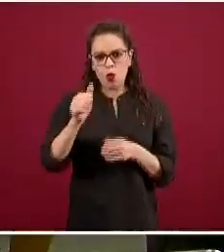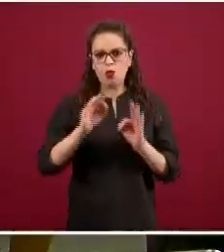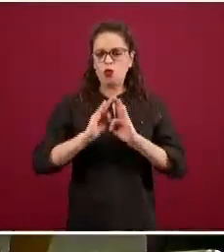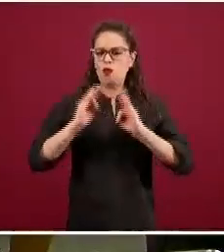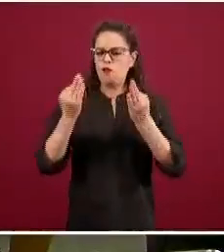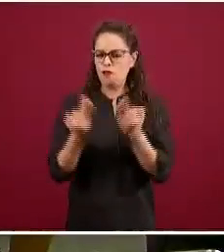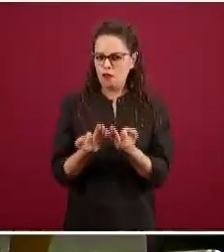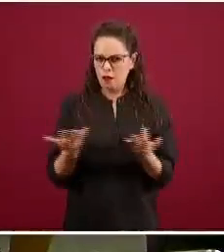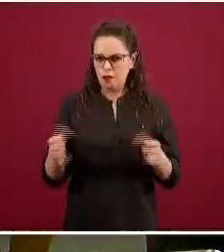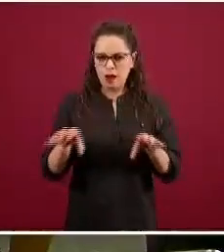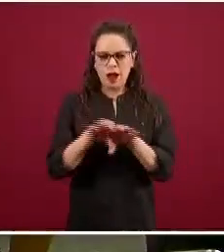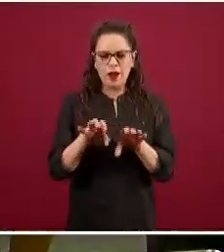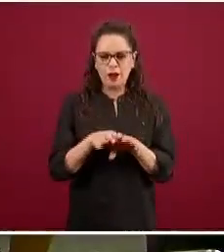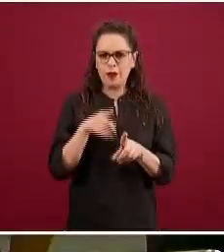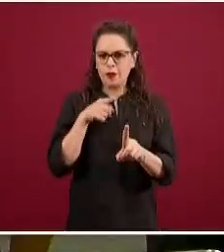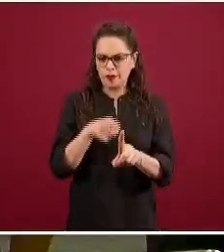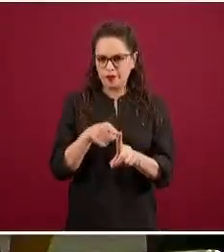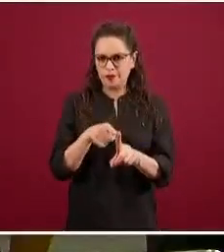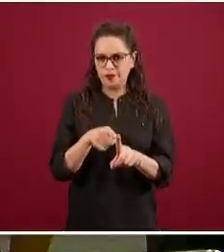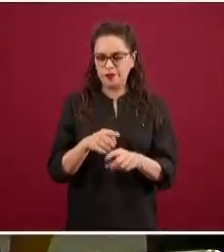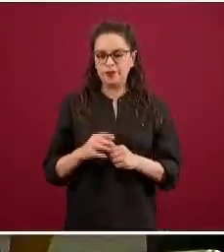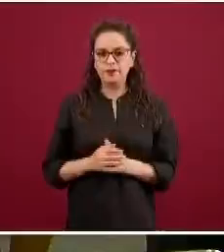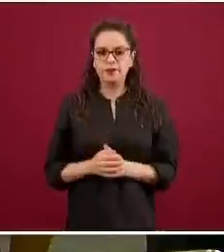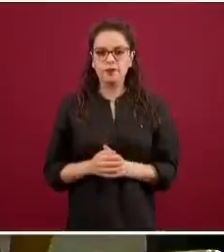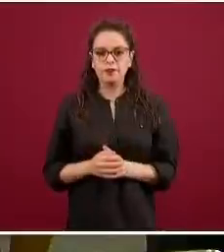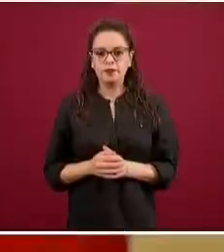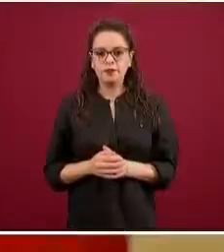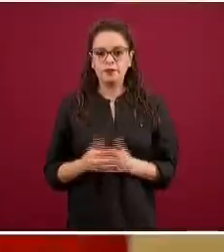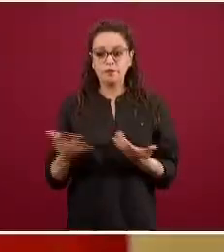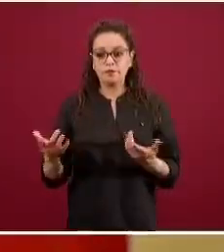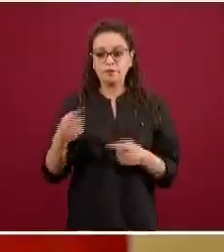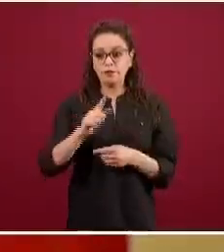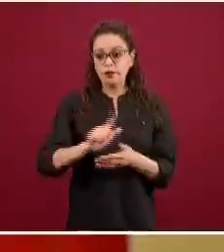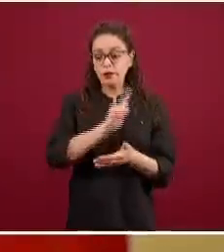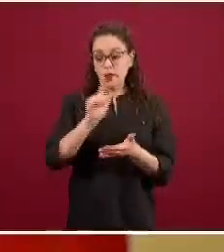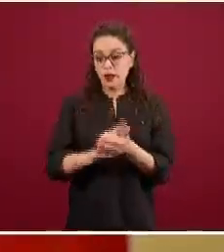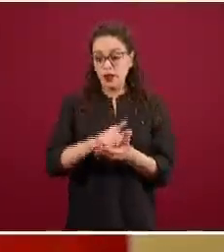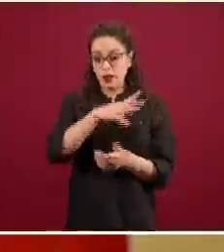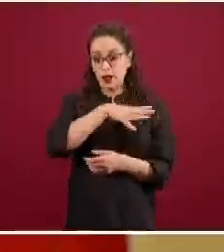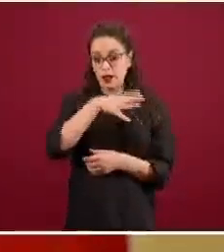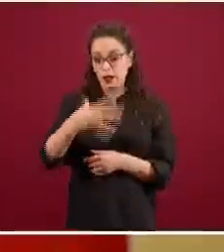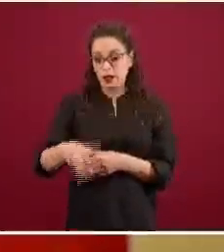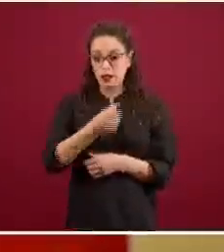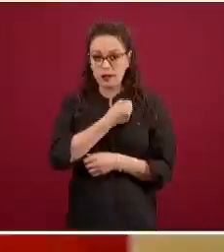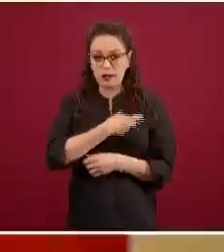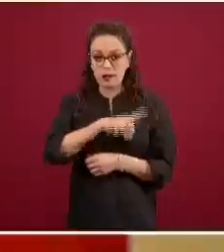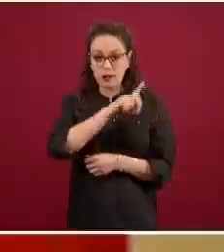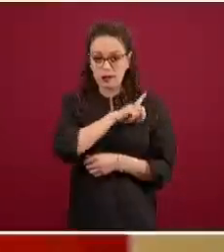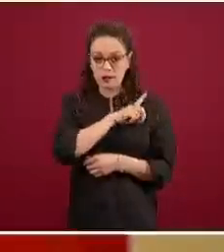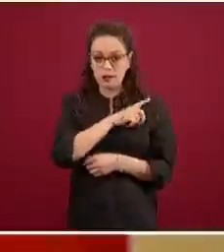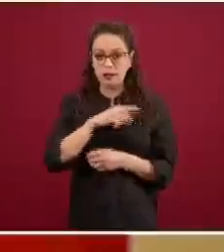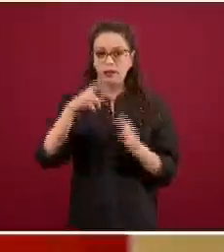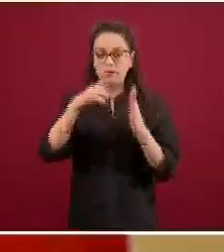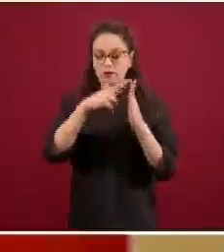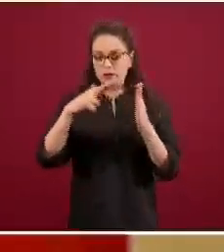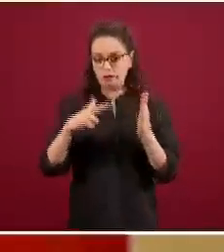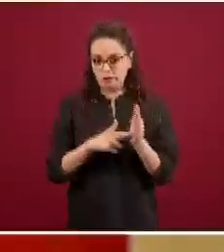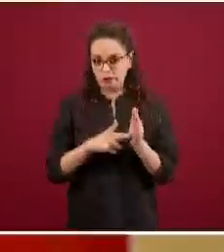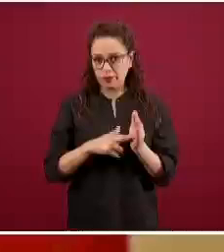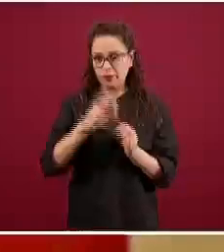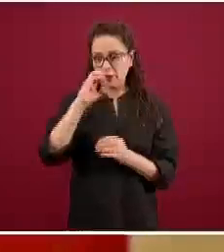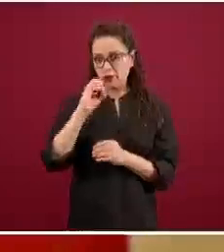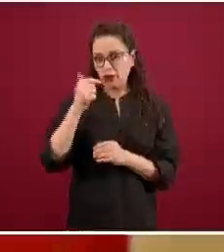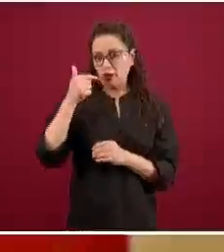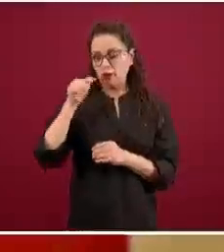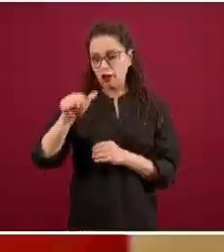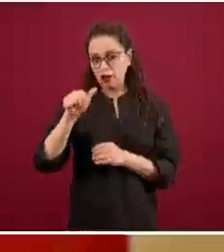decir que por ley, de acuerdo al título 8º de la Ley General de Salud y de acuerdo a la norma oficial mexicana